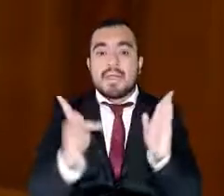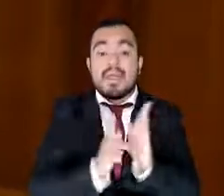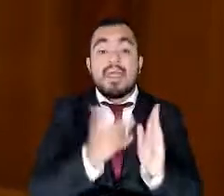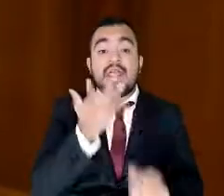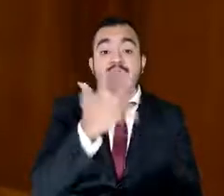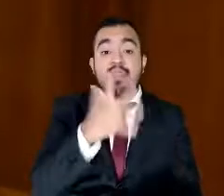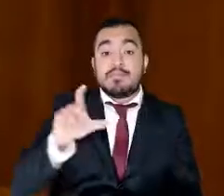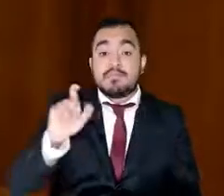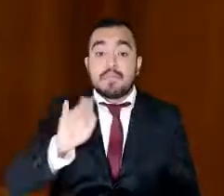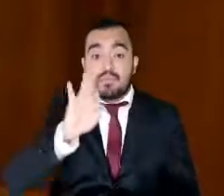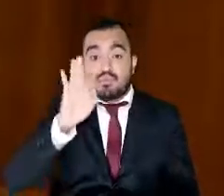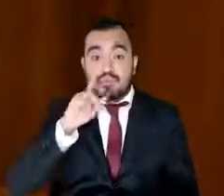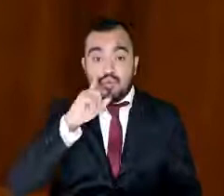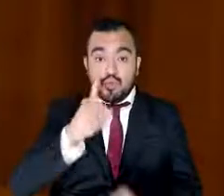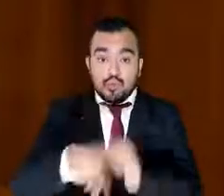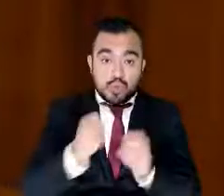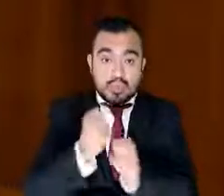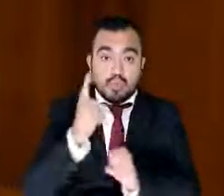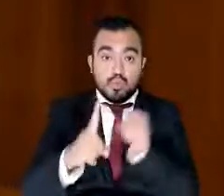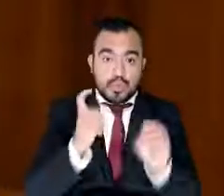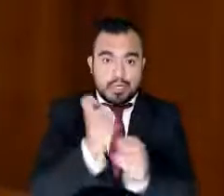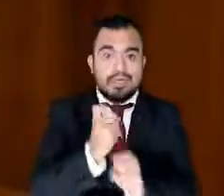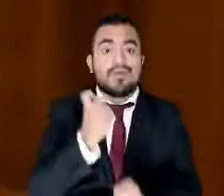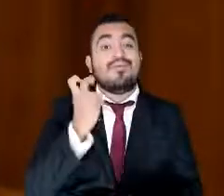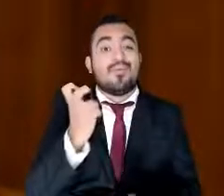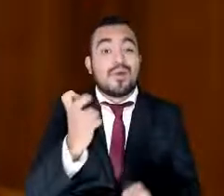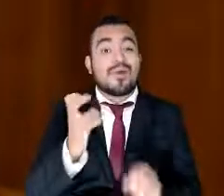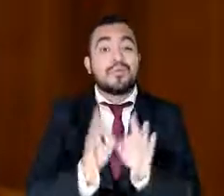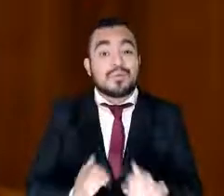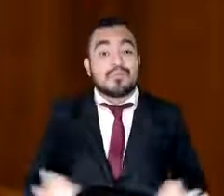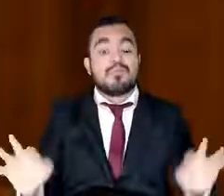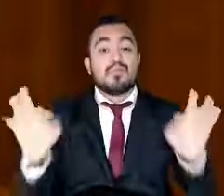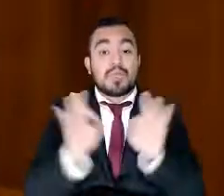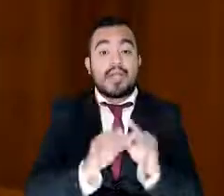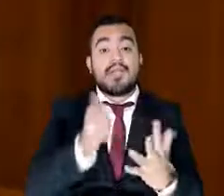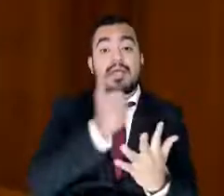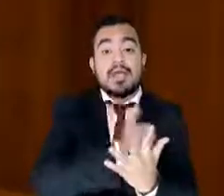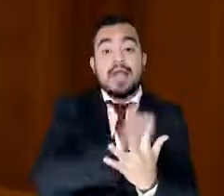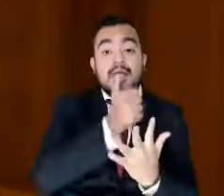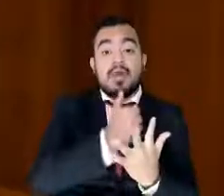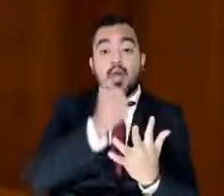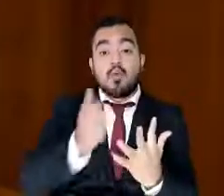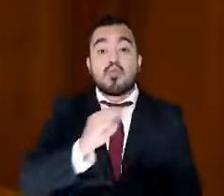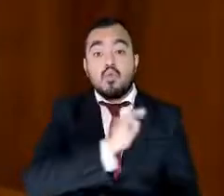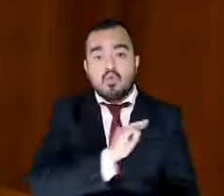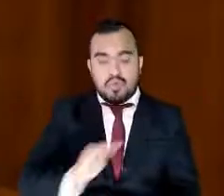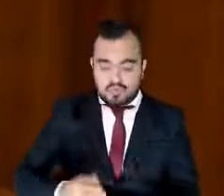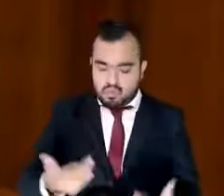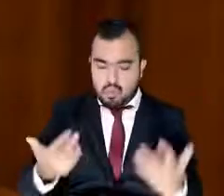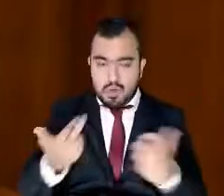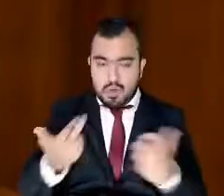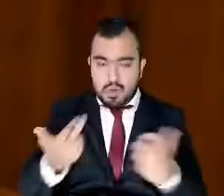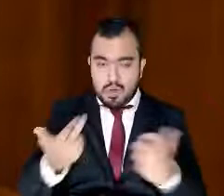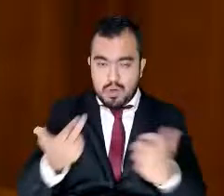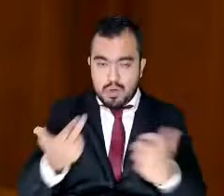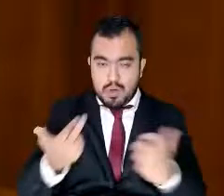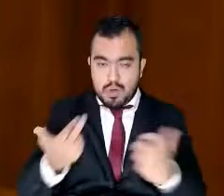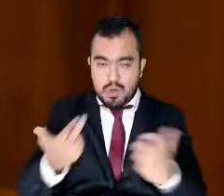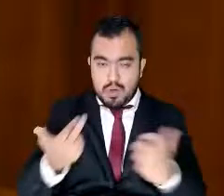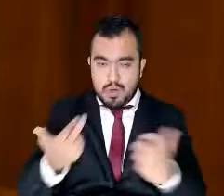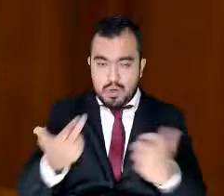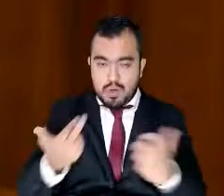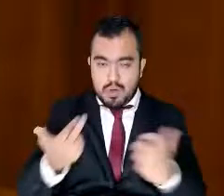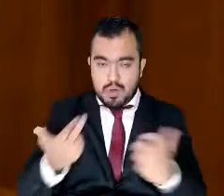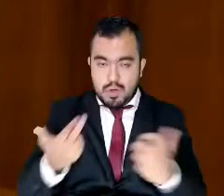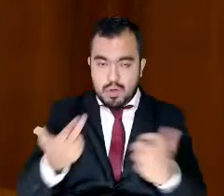y 20% año por año. De ahí la importancia que reviste que cada uno de los municipios pues asuman esta tarea como propia y